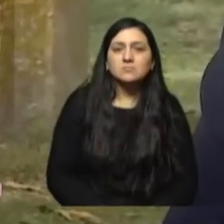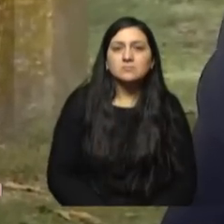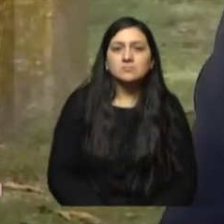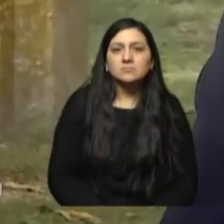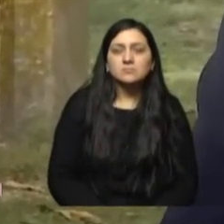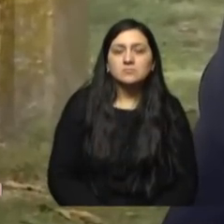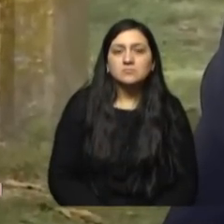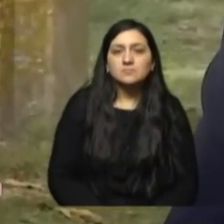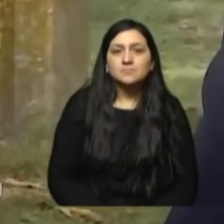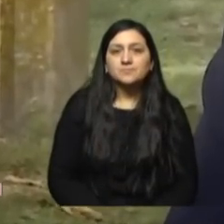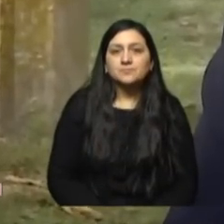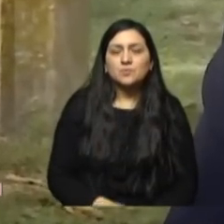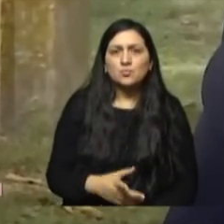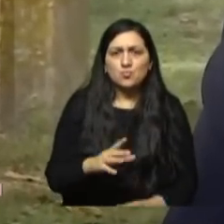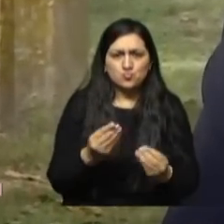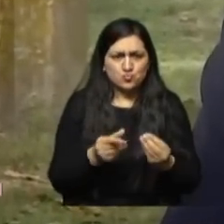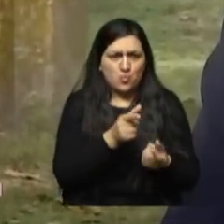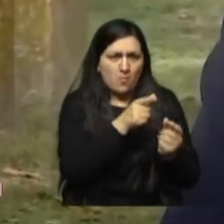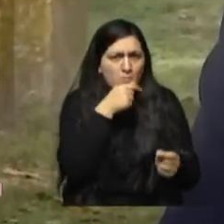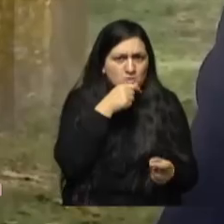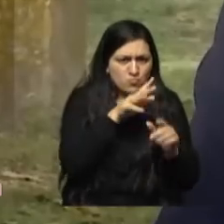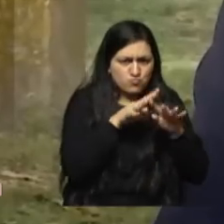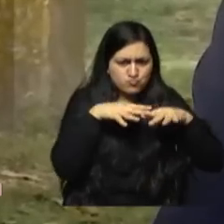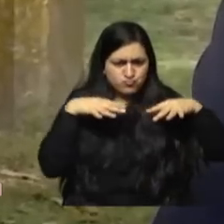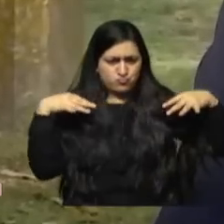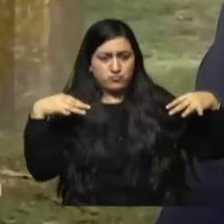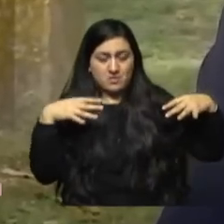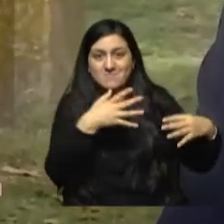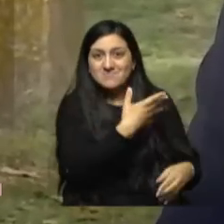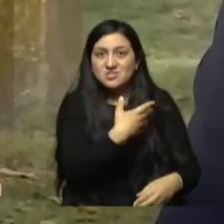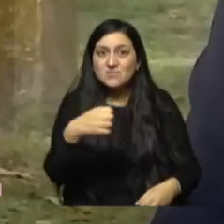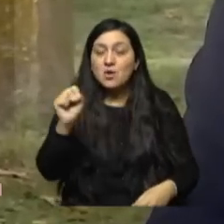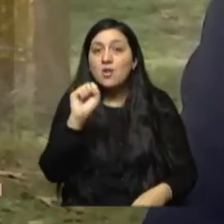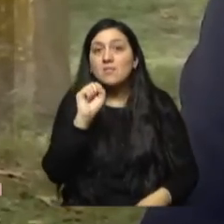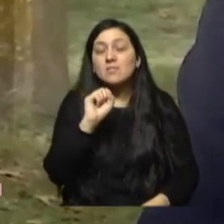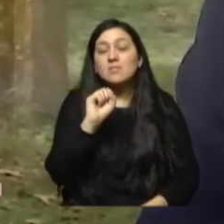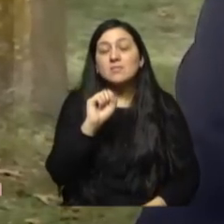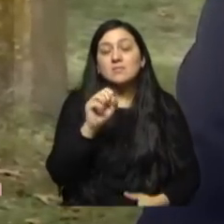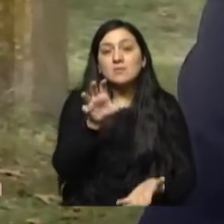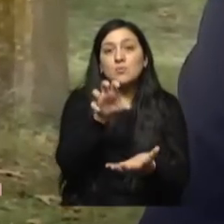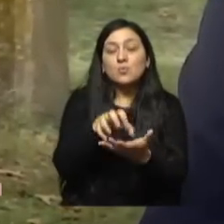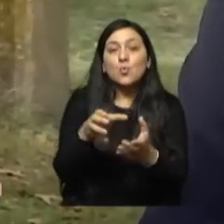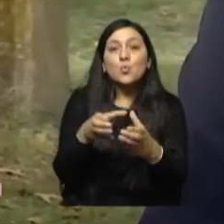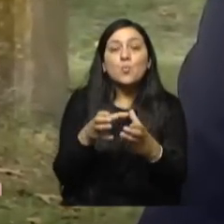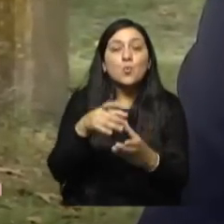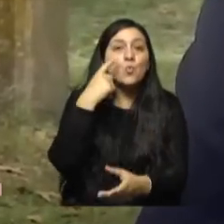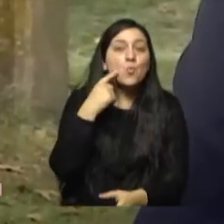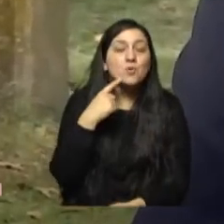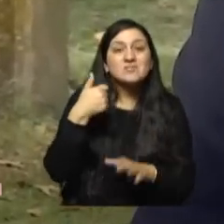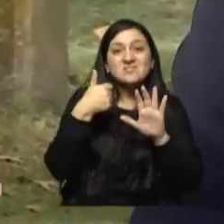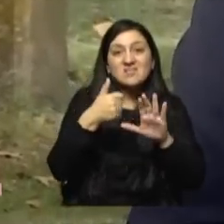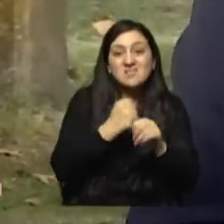y con un despliegue muy grande, y me trasladaron al departamento 6. Allí estuve hasta